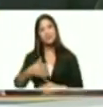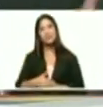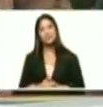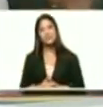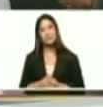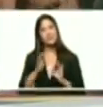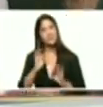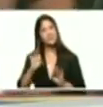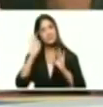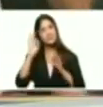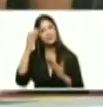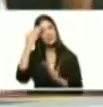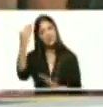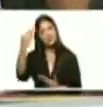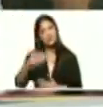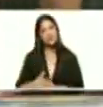especial,